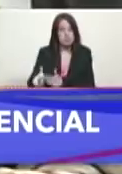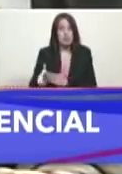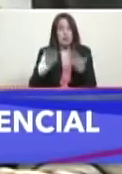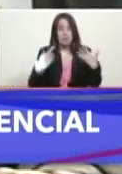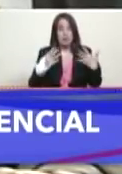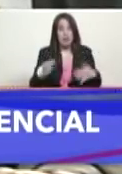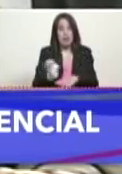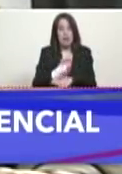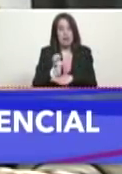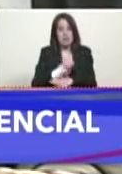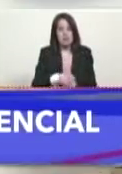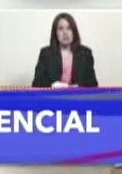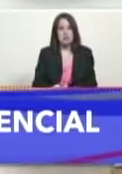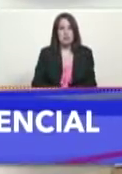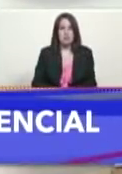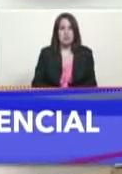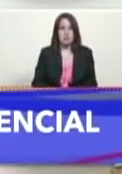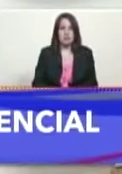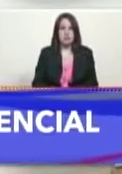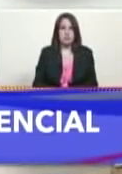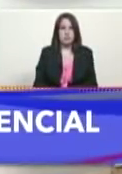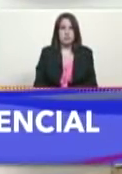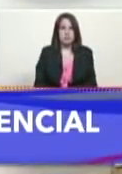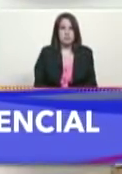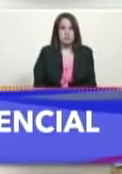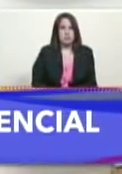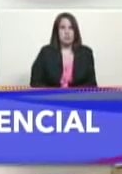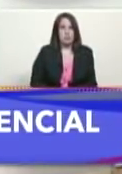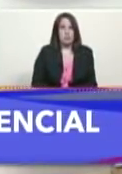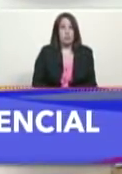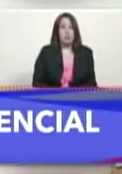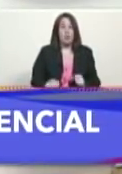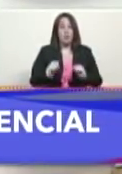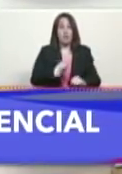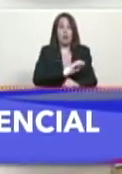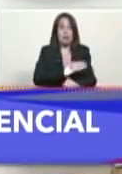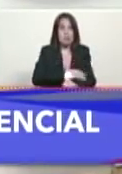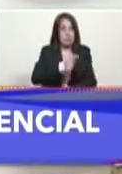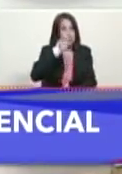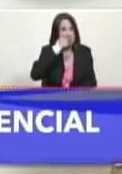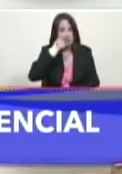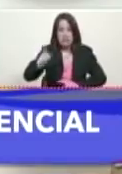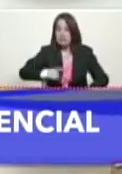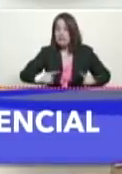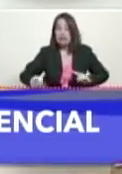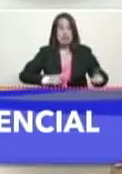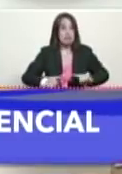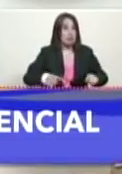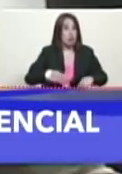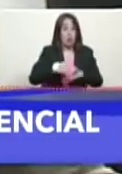emergencia. Seguir con mucha fuerza, ministro Reverol, por favor. Con la ministra